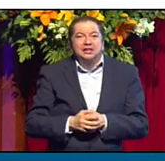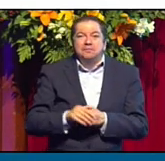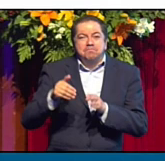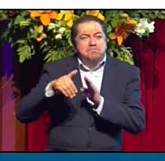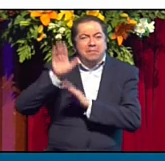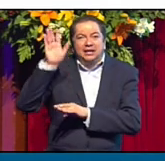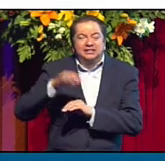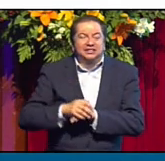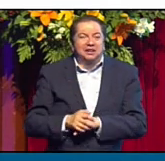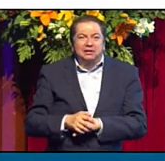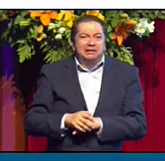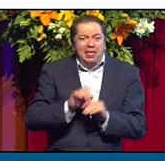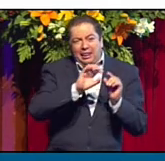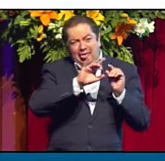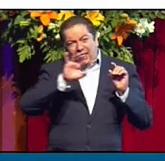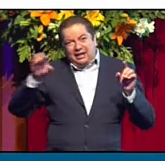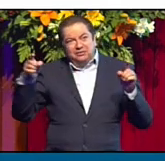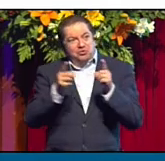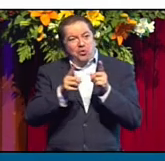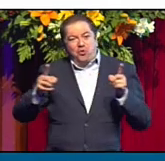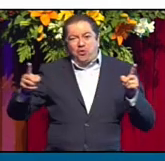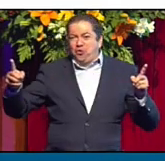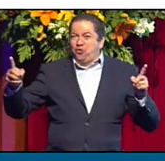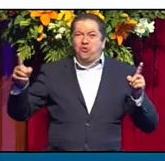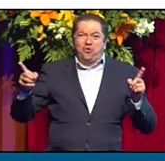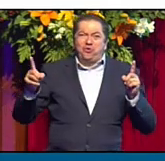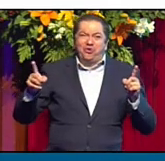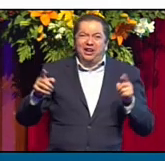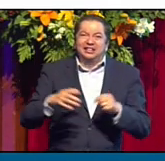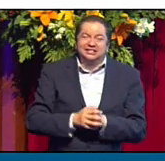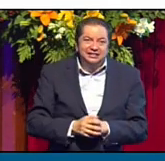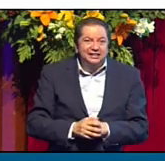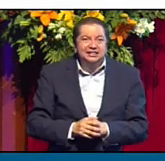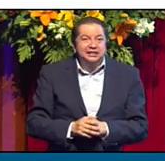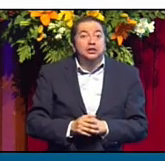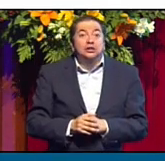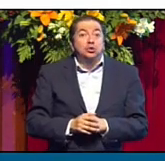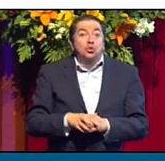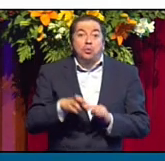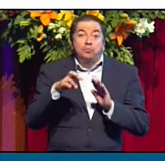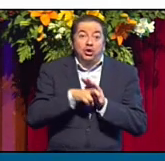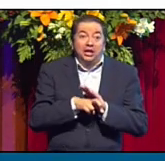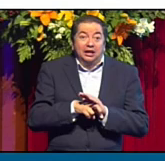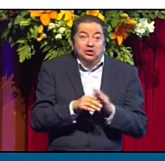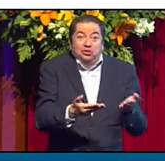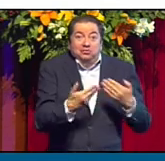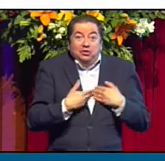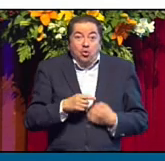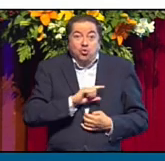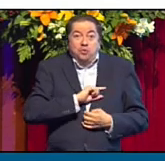7.127.224.509 pesos. Cuesta mencionar la cifra, es harta plata la que tenemos considerada en proyecto. No me echen la culpa a mí, si es que son, es porque es